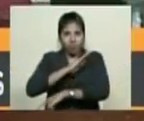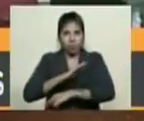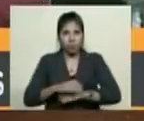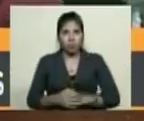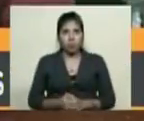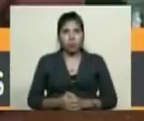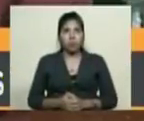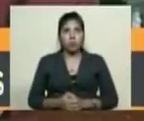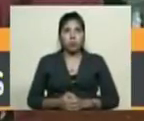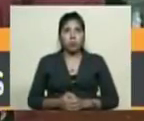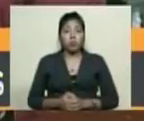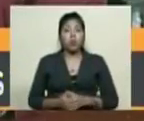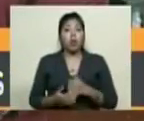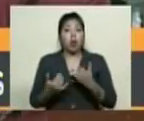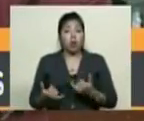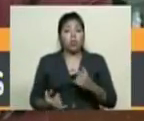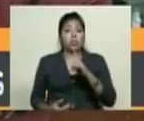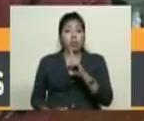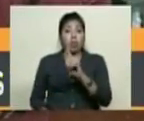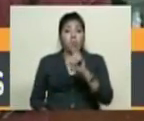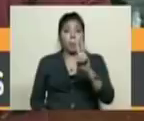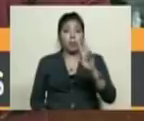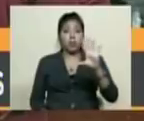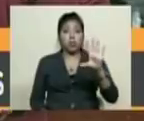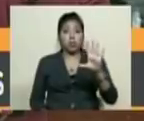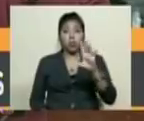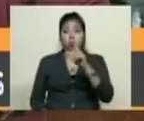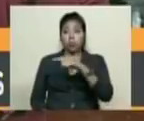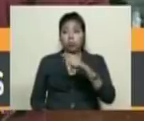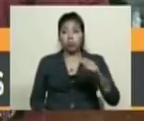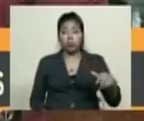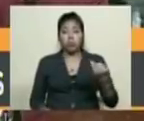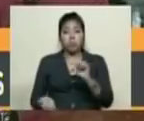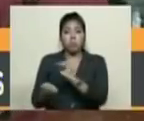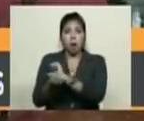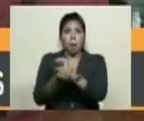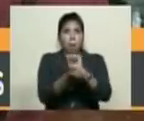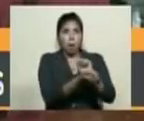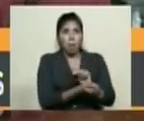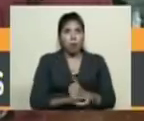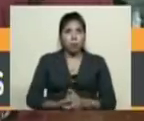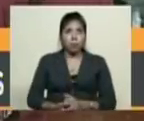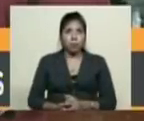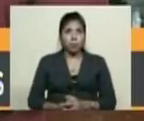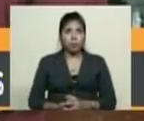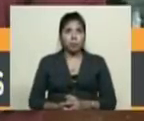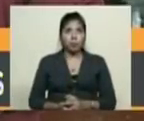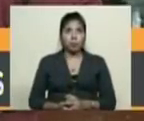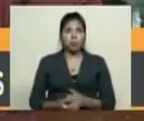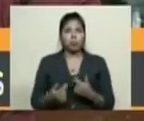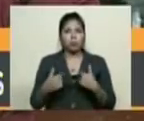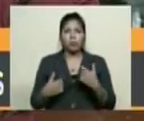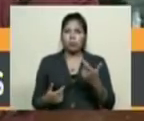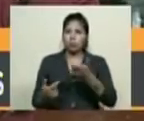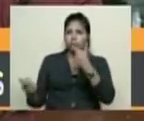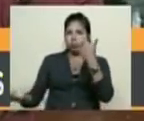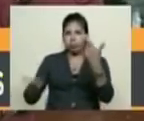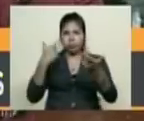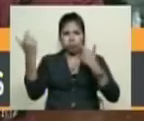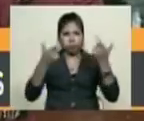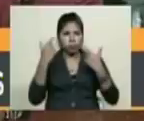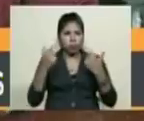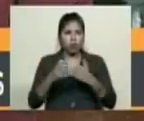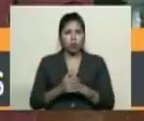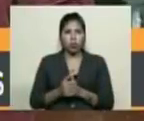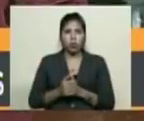más de 125 detenidos. Estamos buscando, ¿no?, buscando por aire, mar y